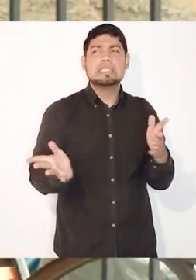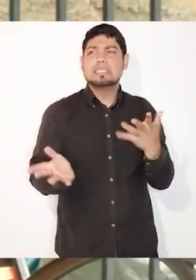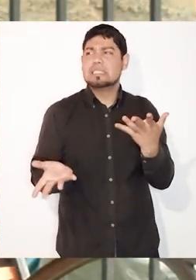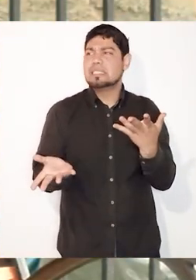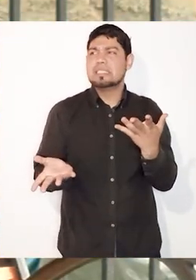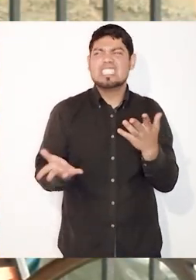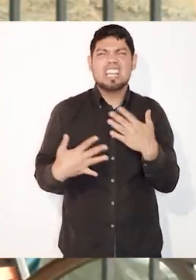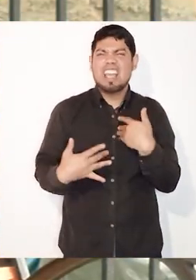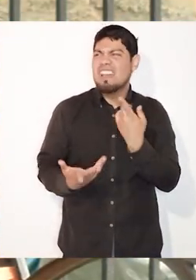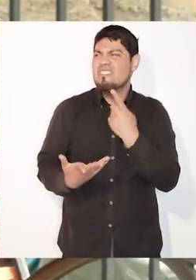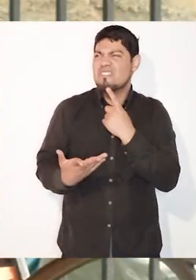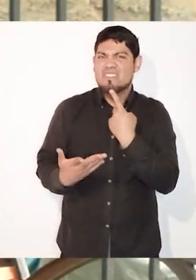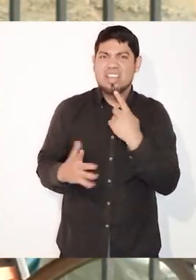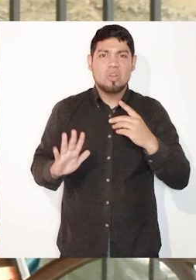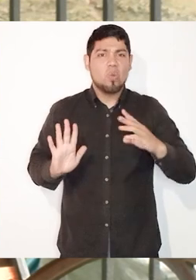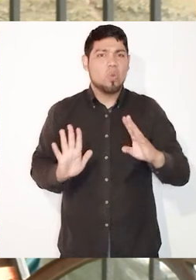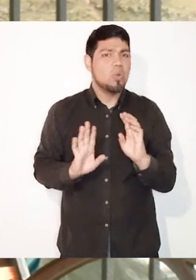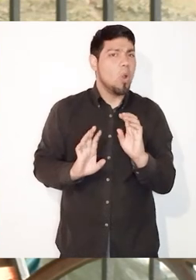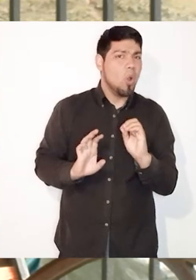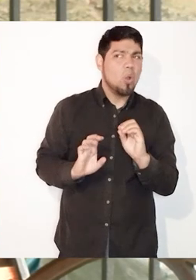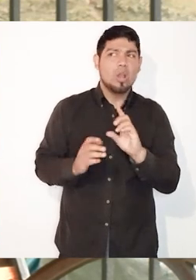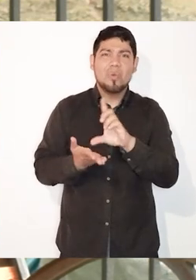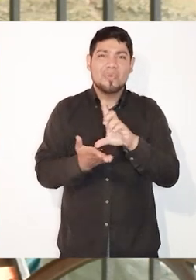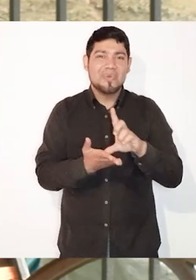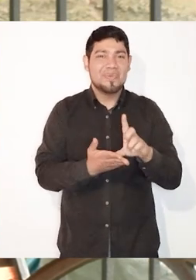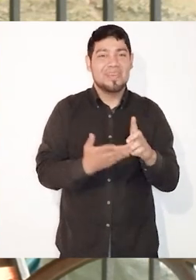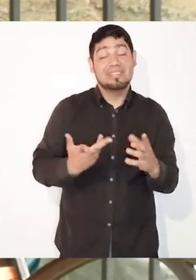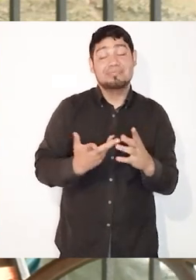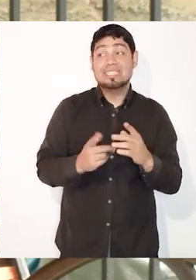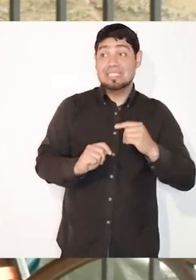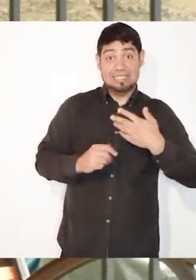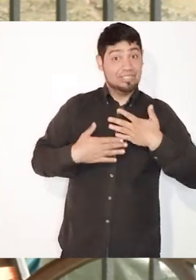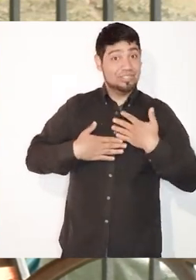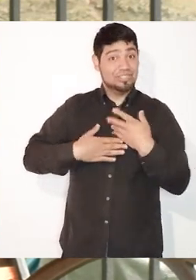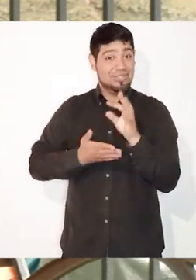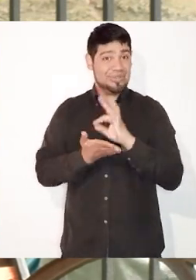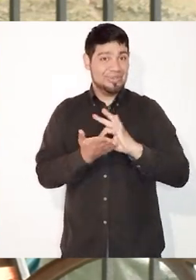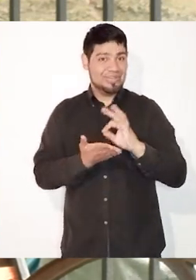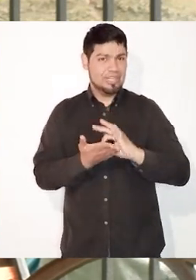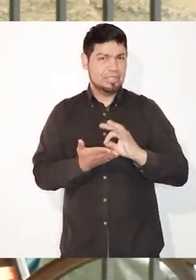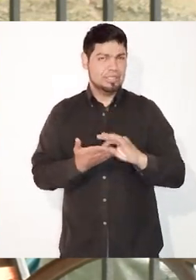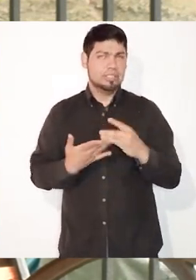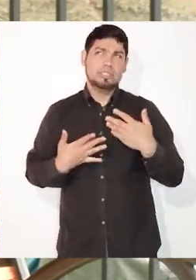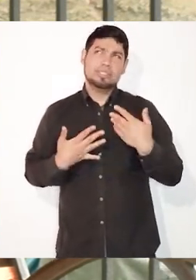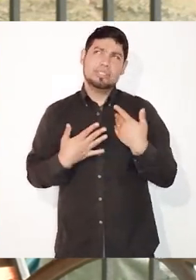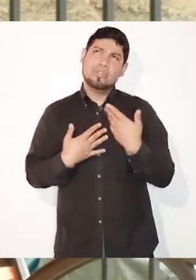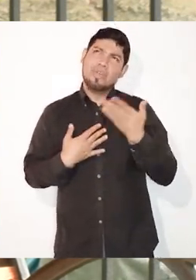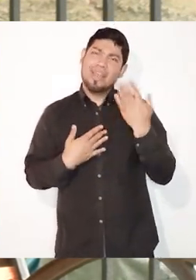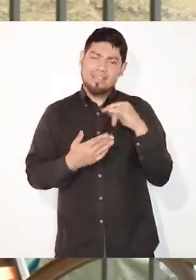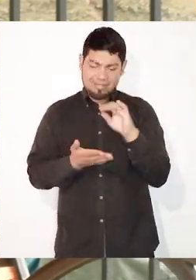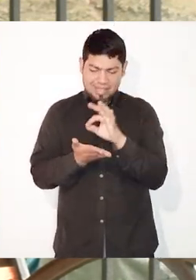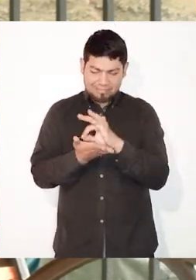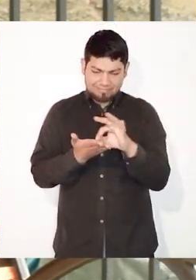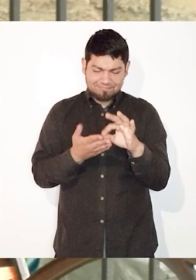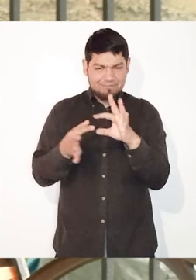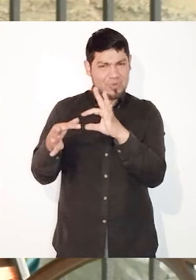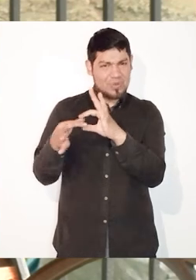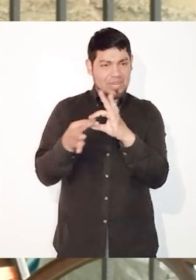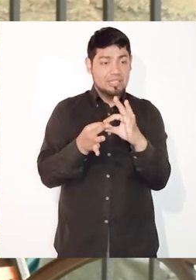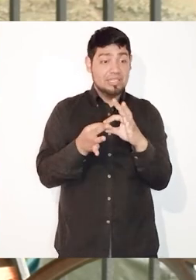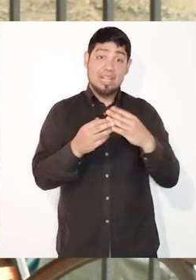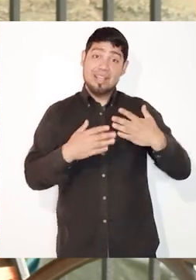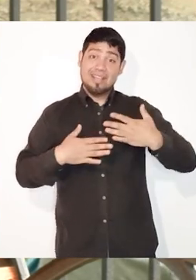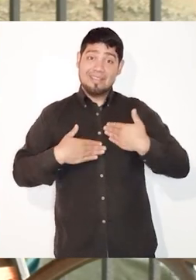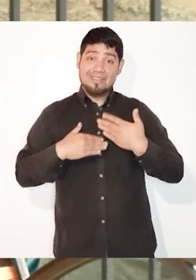a ver las fallas tectónicas, ¿no? Y todo eso está dentro de mi experiencia como escritor y